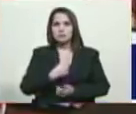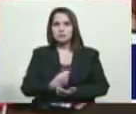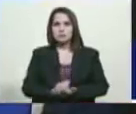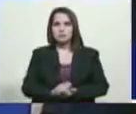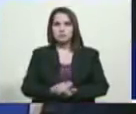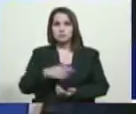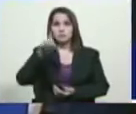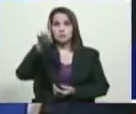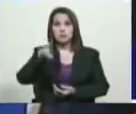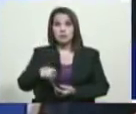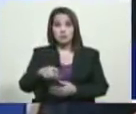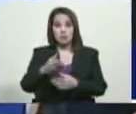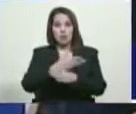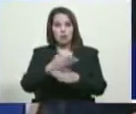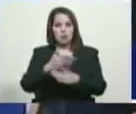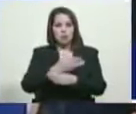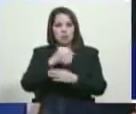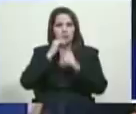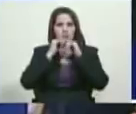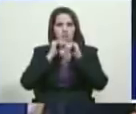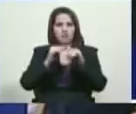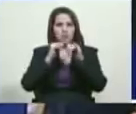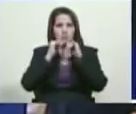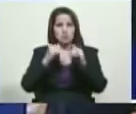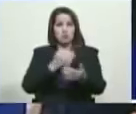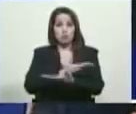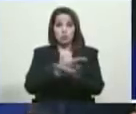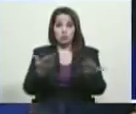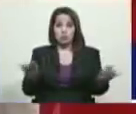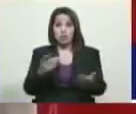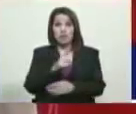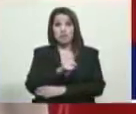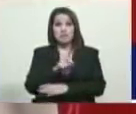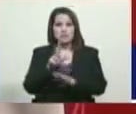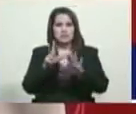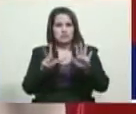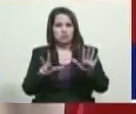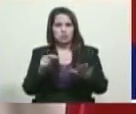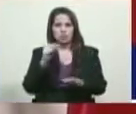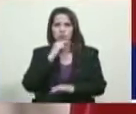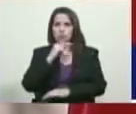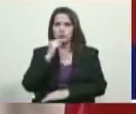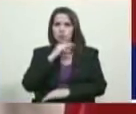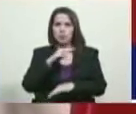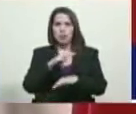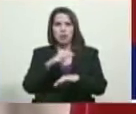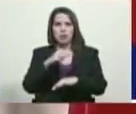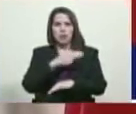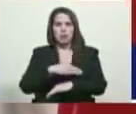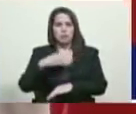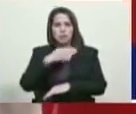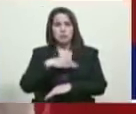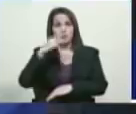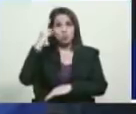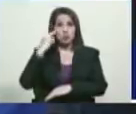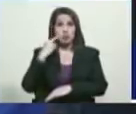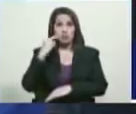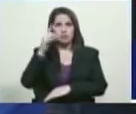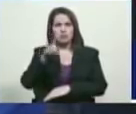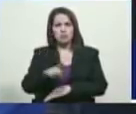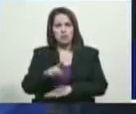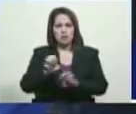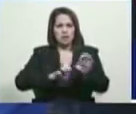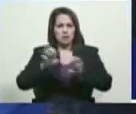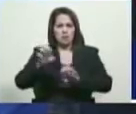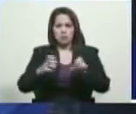También comparto esta importante información y es que desde el 18 al 30 de octubre la misión Rivas también inició el plan nacional de captación